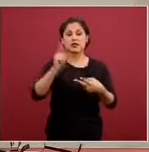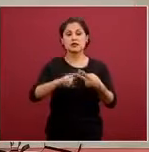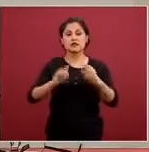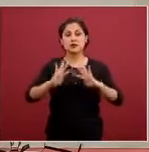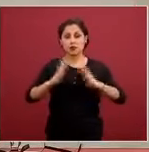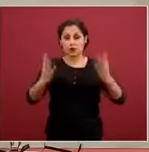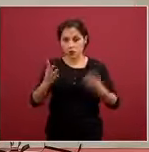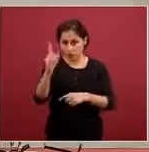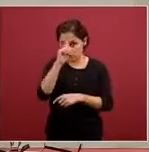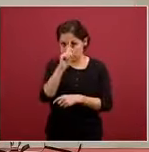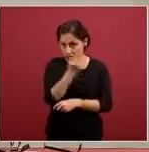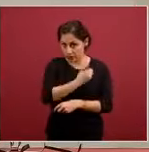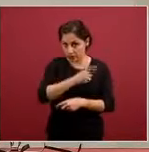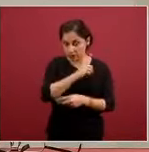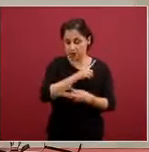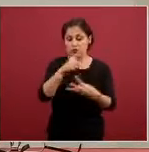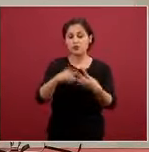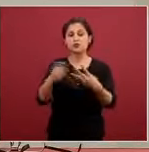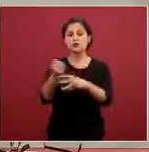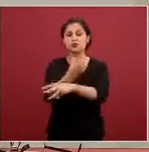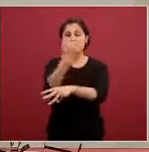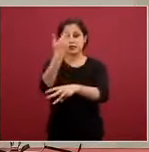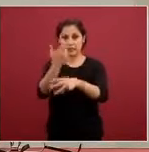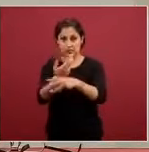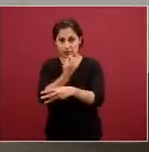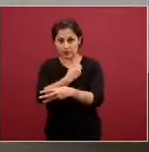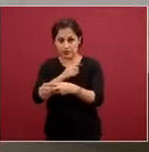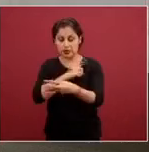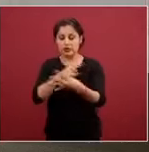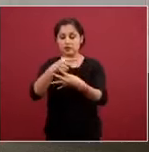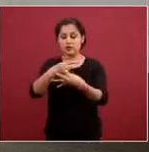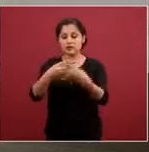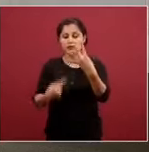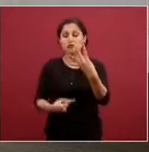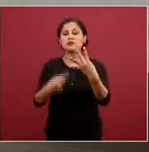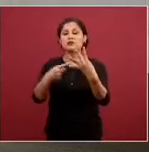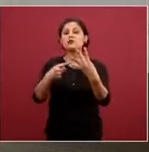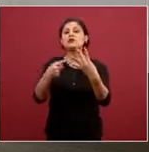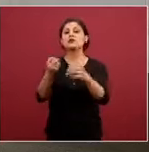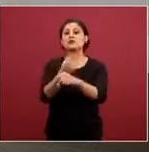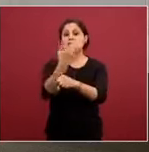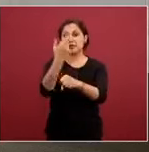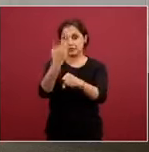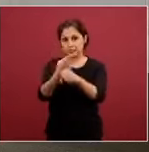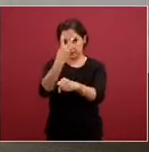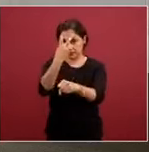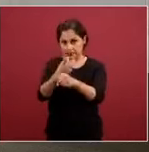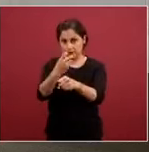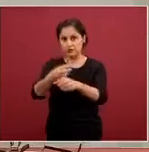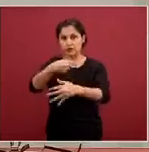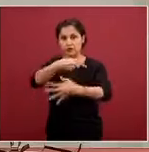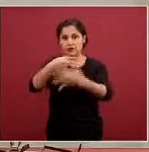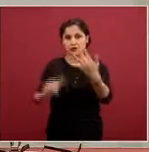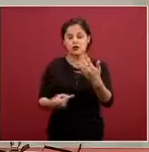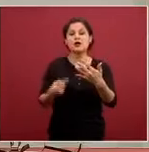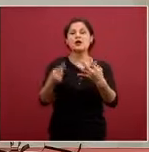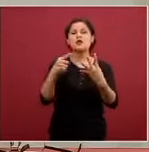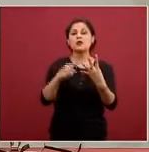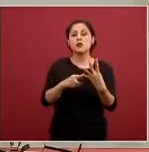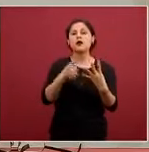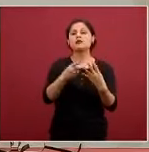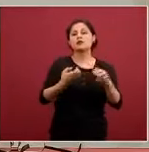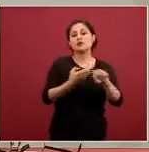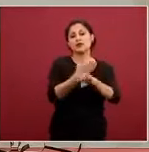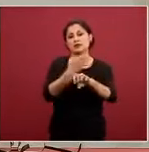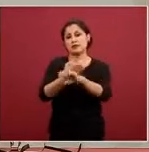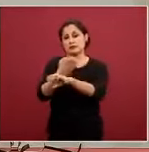Salud, y estas tres son autoridades sanitarias nacionales; y cuarto, los gobiernos de las entidades federativas y desde luego la Ciudad de